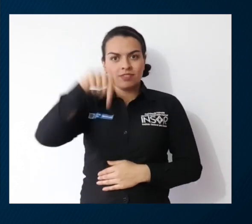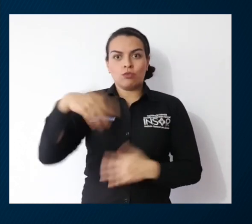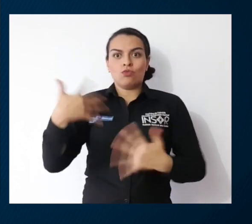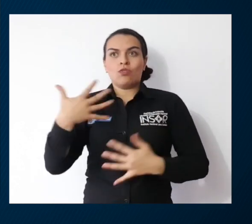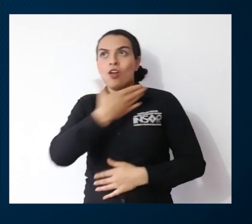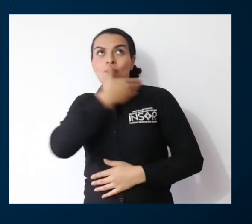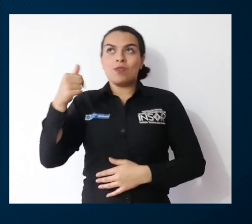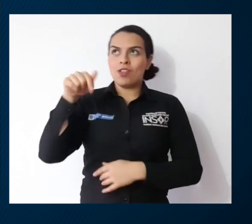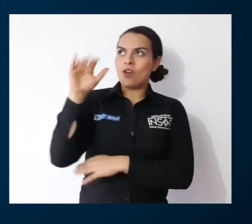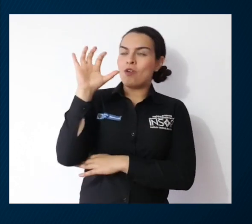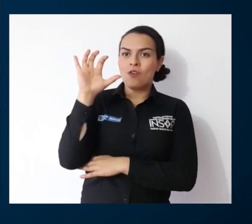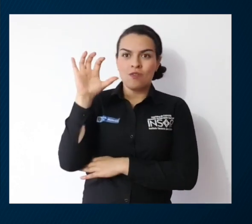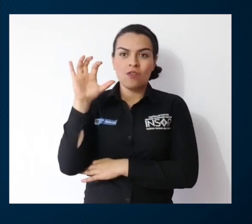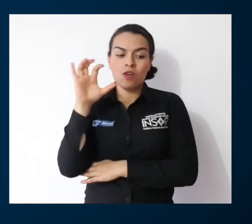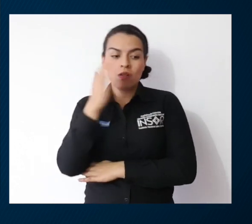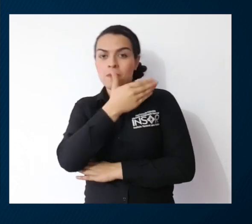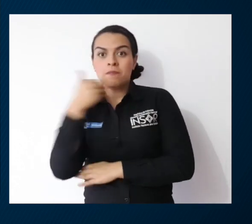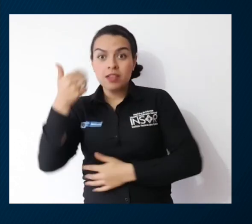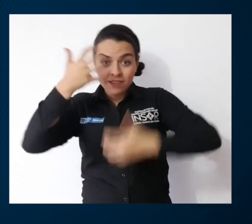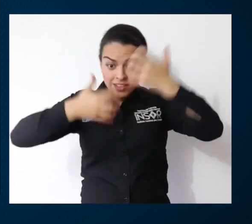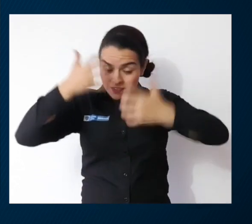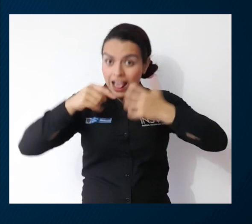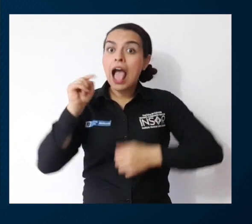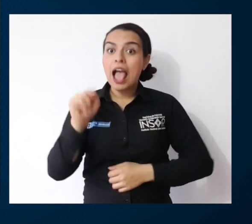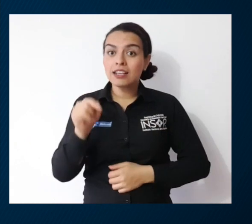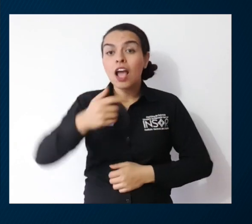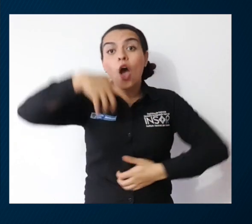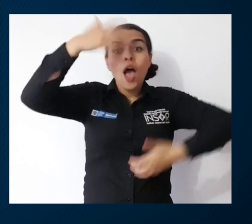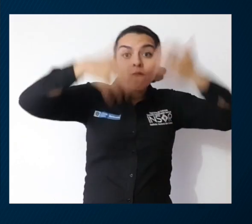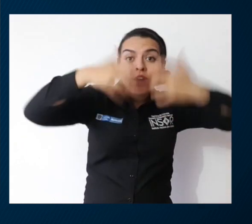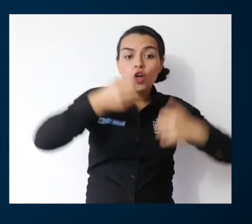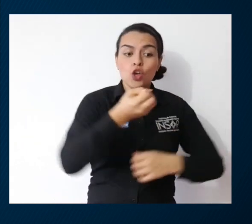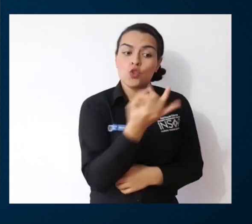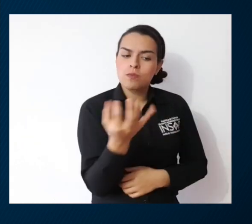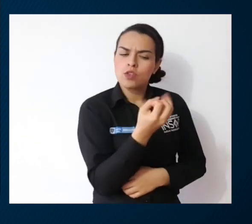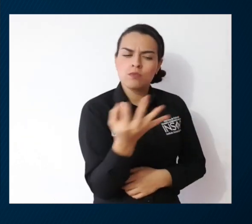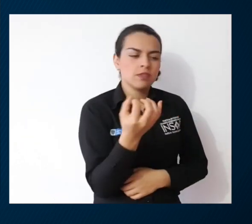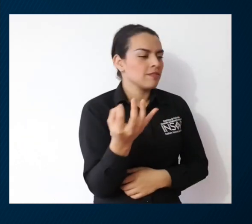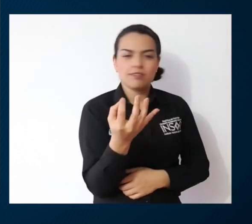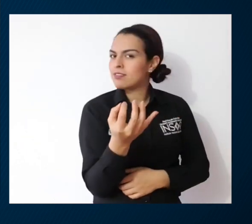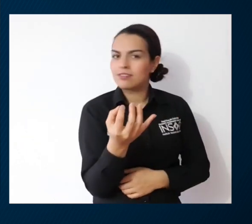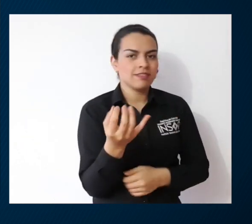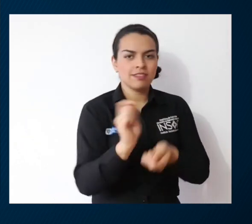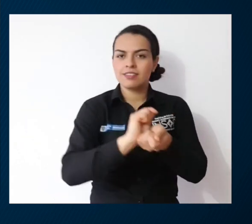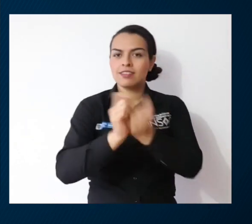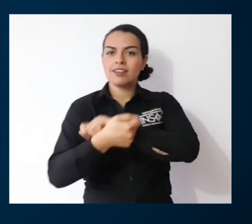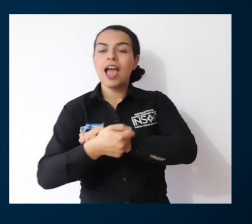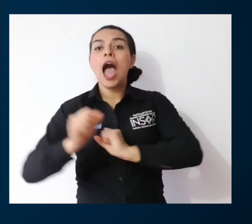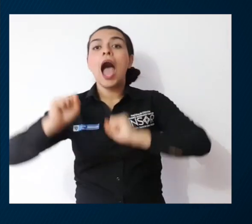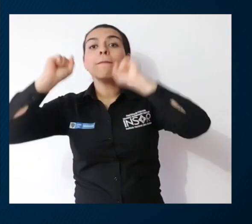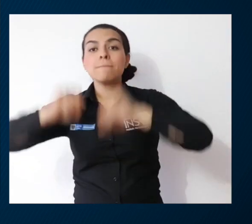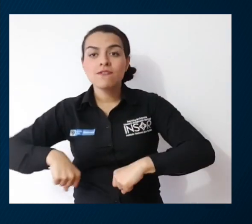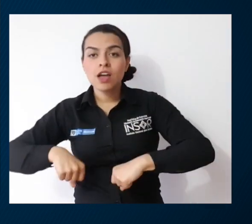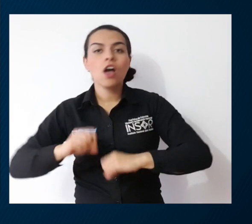país deja de lado la evaluación numérica para pasar a una evaluación cualitativa de aprobado y reprobado y